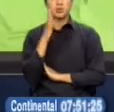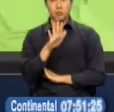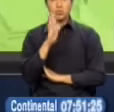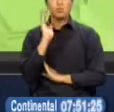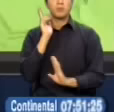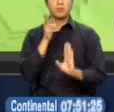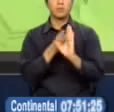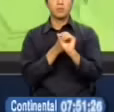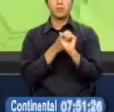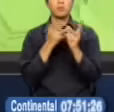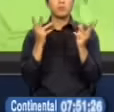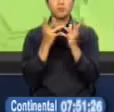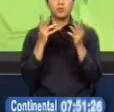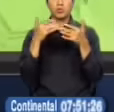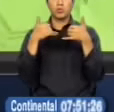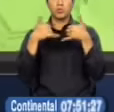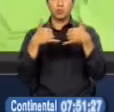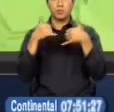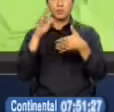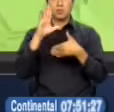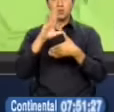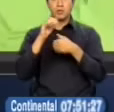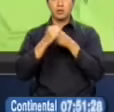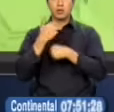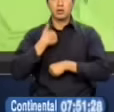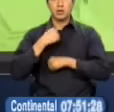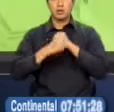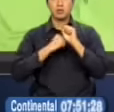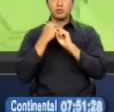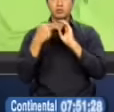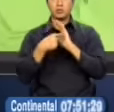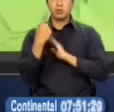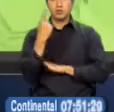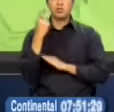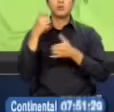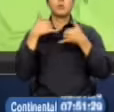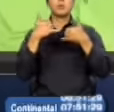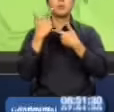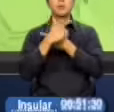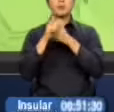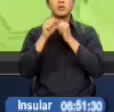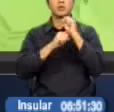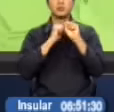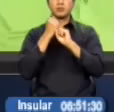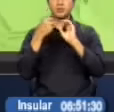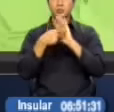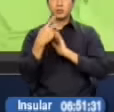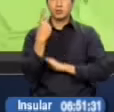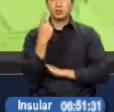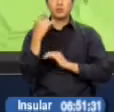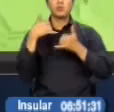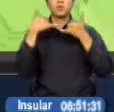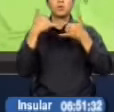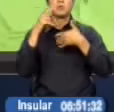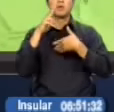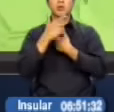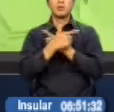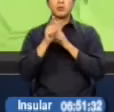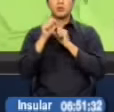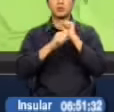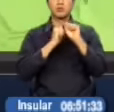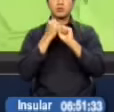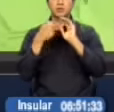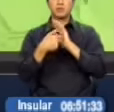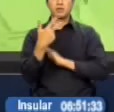participaciones en copa américa argentina-2011 copa libertadores-2011 copa libertadores 2013